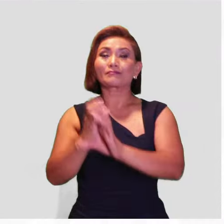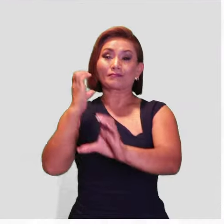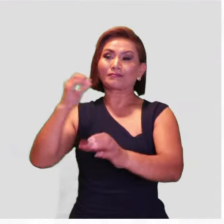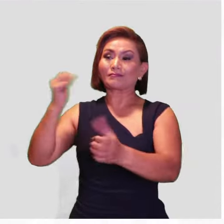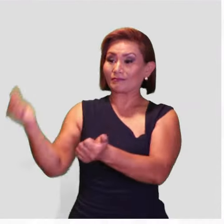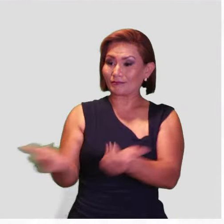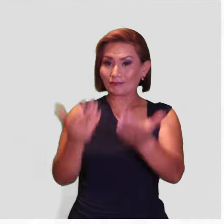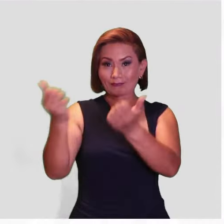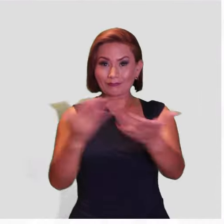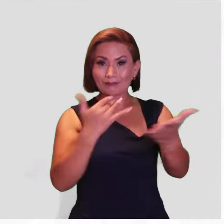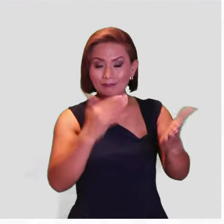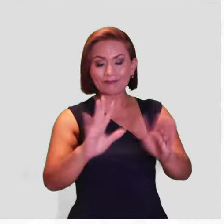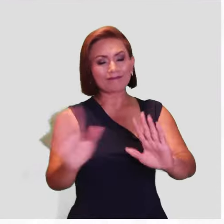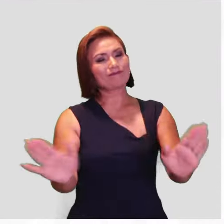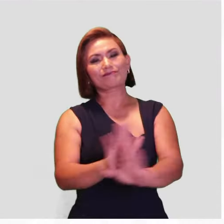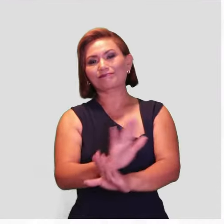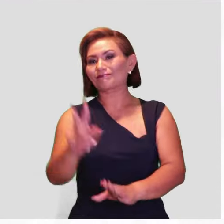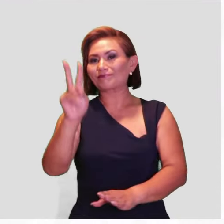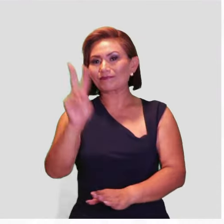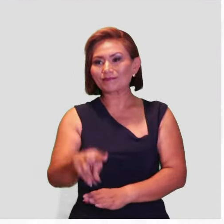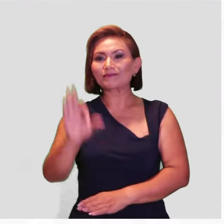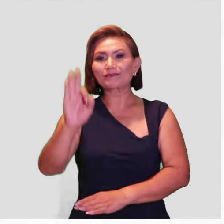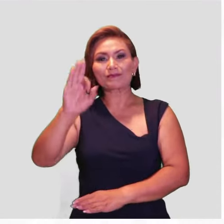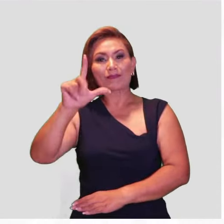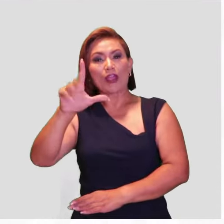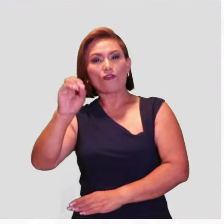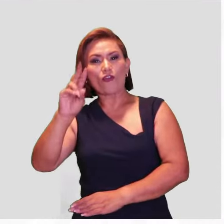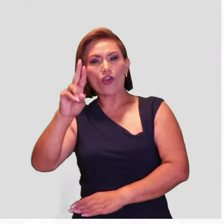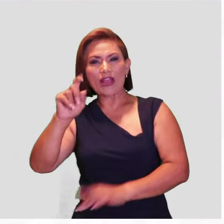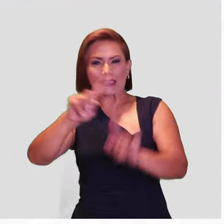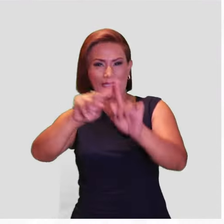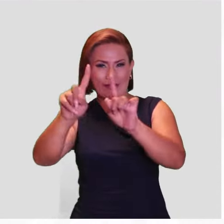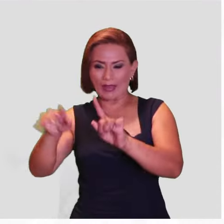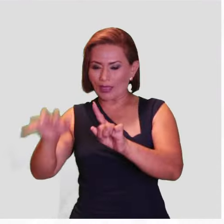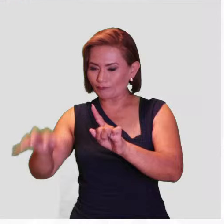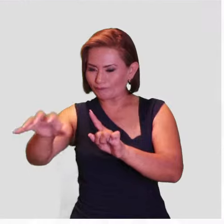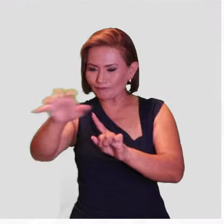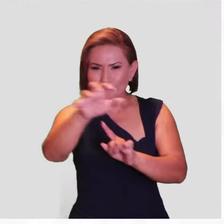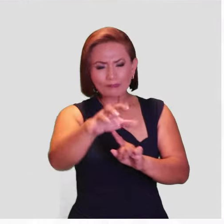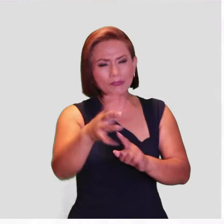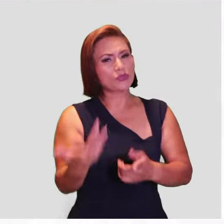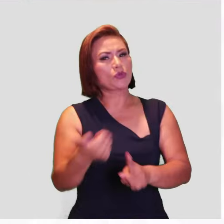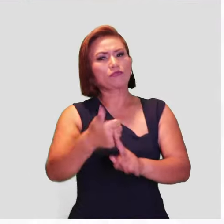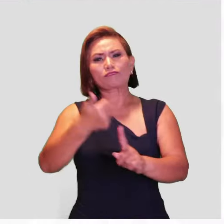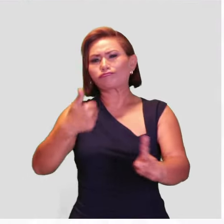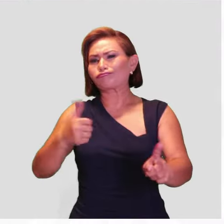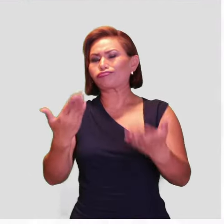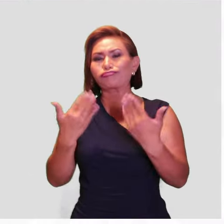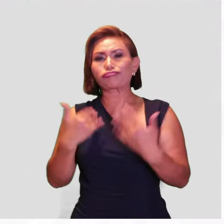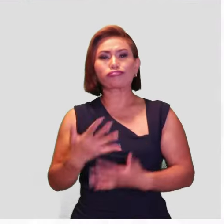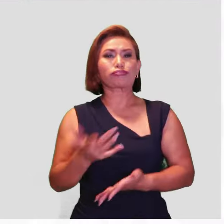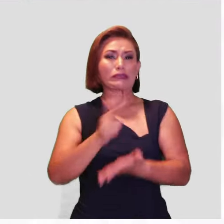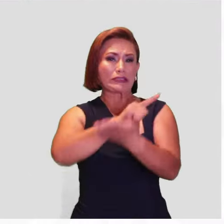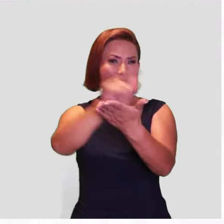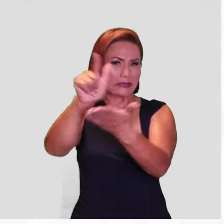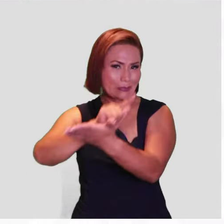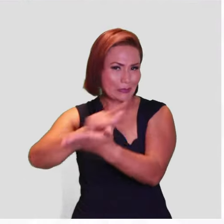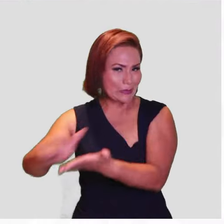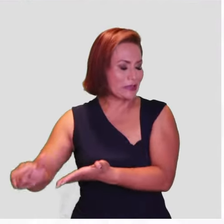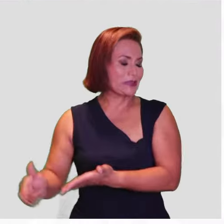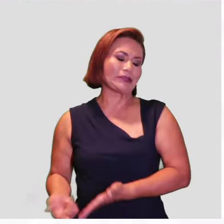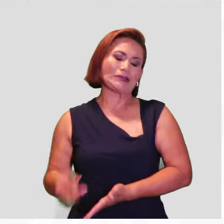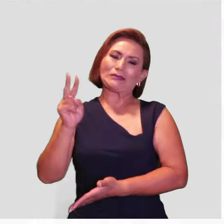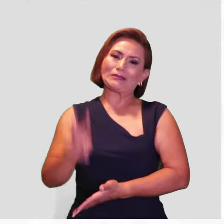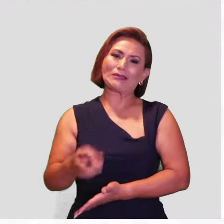de Vaquerías, como también en La Floresta, Villa de las Flores, estas colonias viven el rezago que se tiene en servicios públicos municipales que son